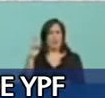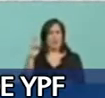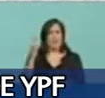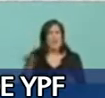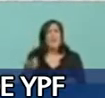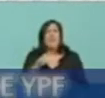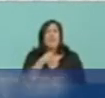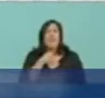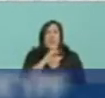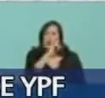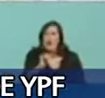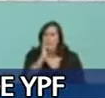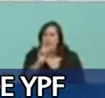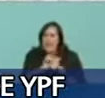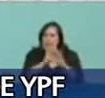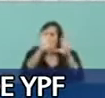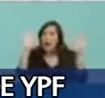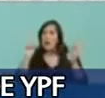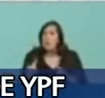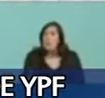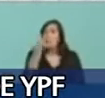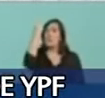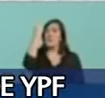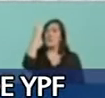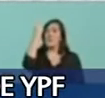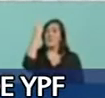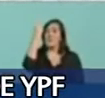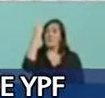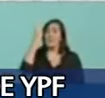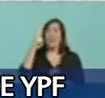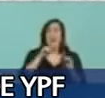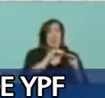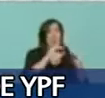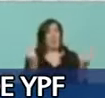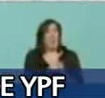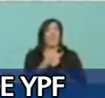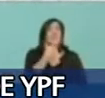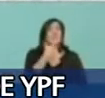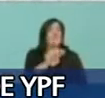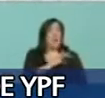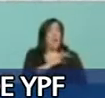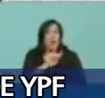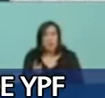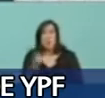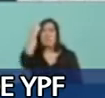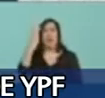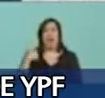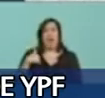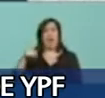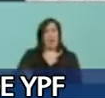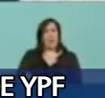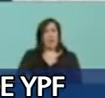quiero que quede bien claro es la primera vez en 17 años que la república argentina